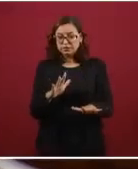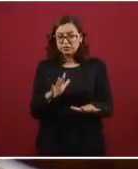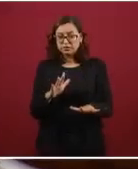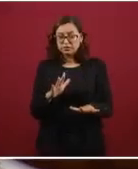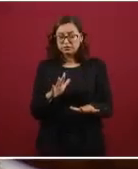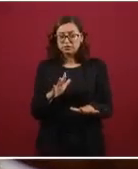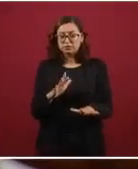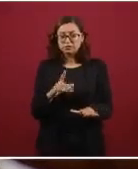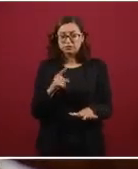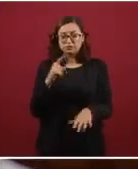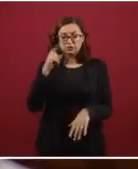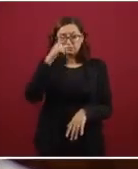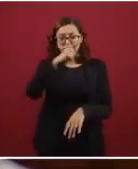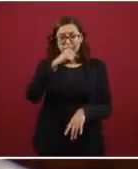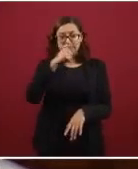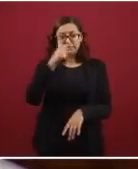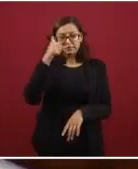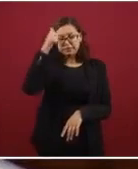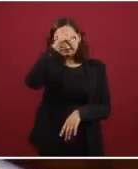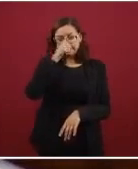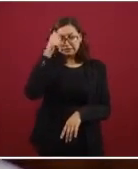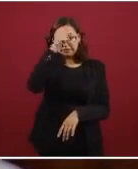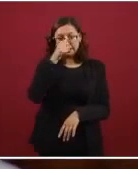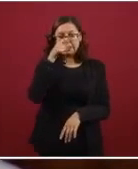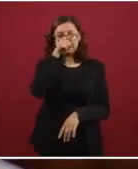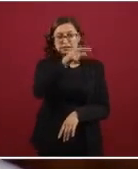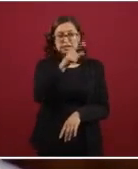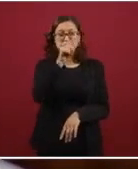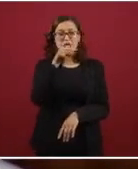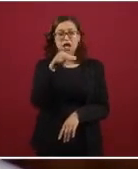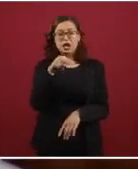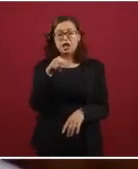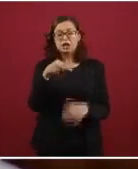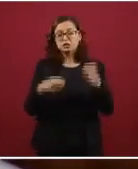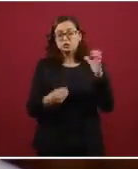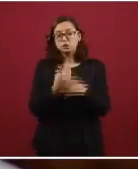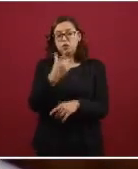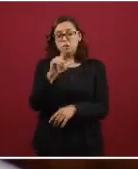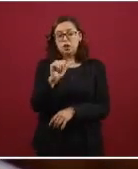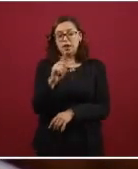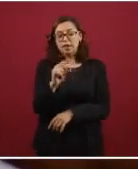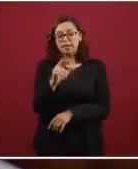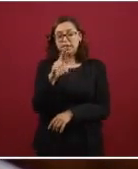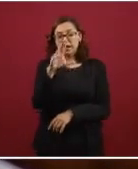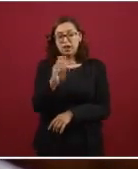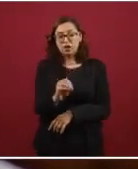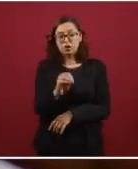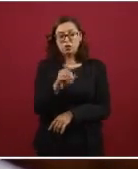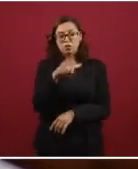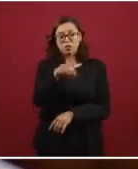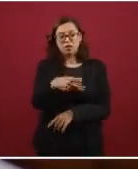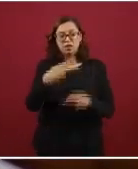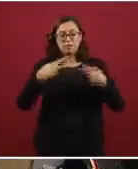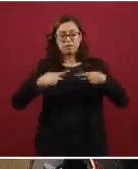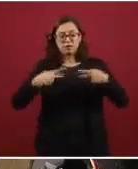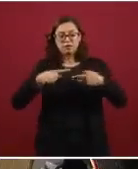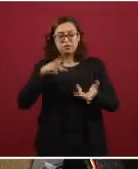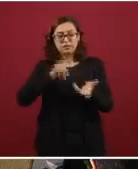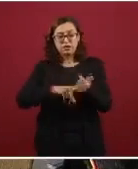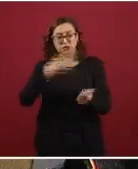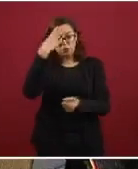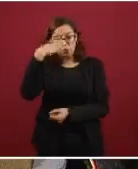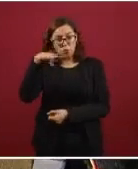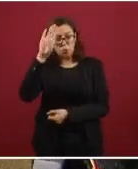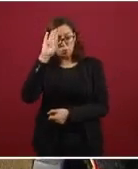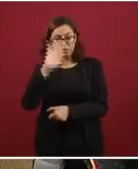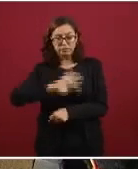que tiene una casa de migrantes en Nuevo Laredo, que fue secuestrado por no entregar a unos migrantes cubanos. ¿Qué información